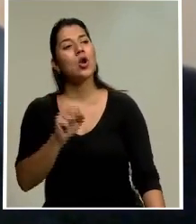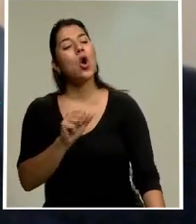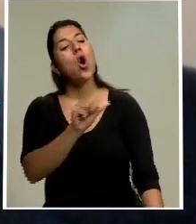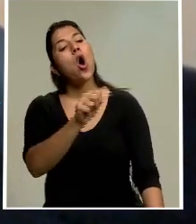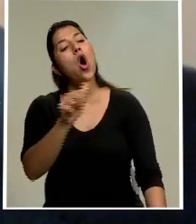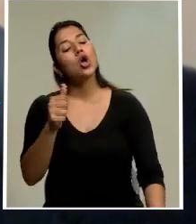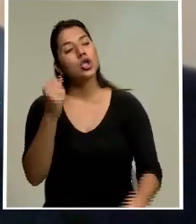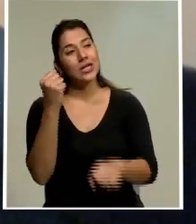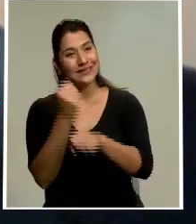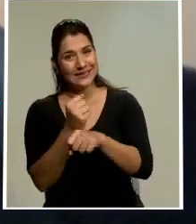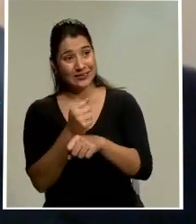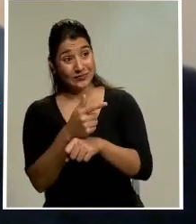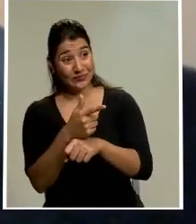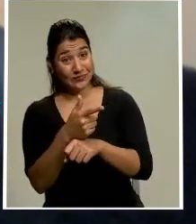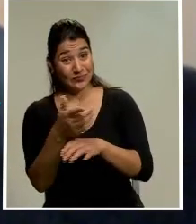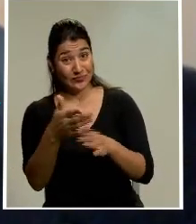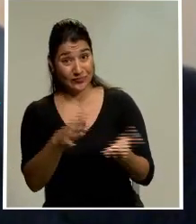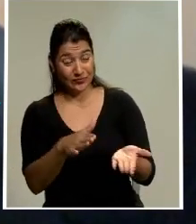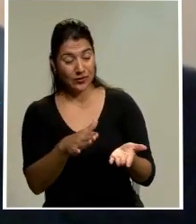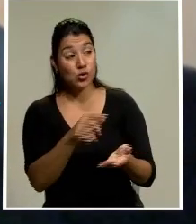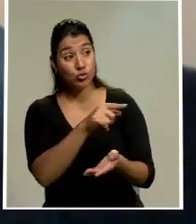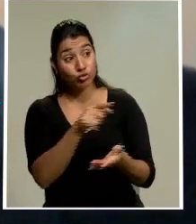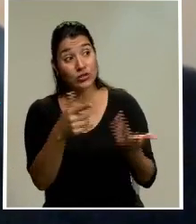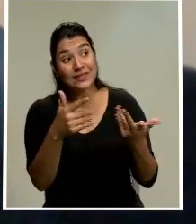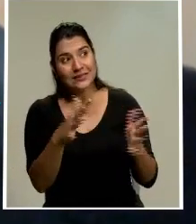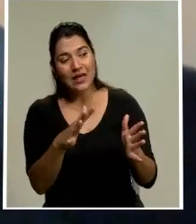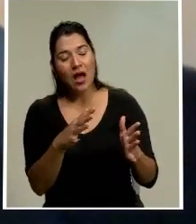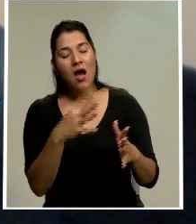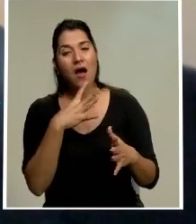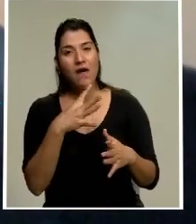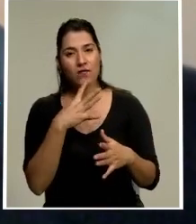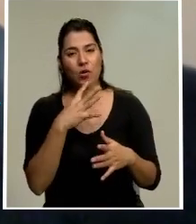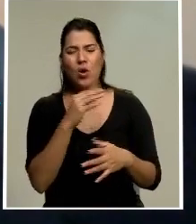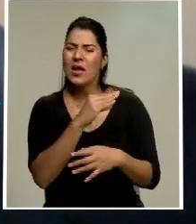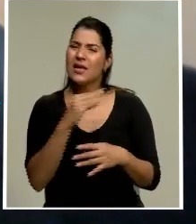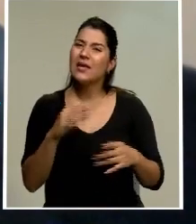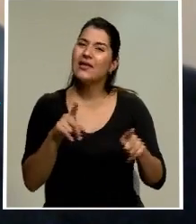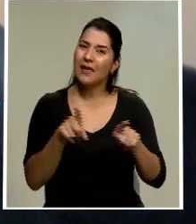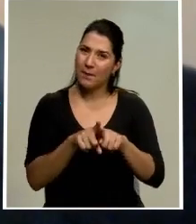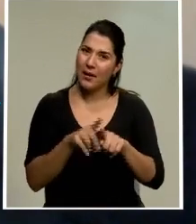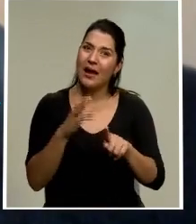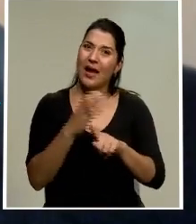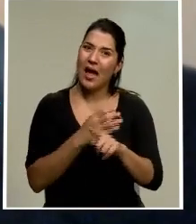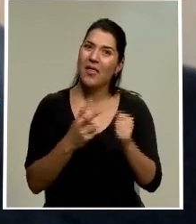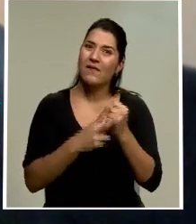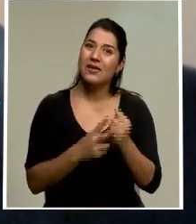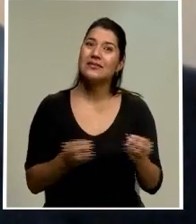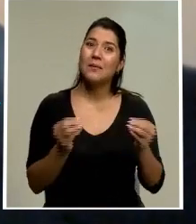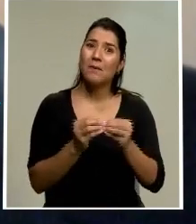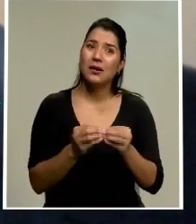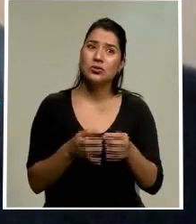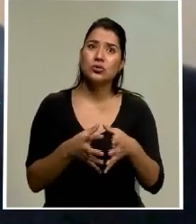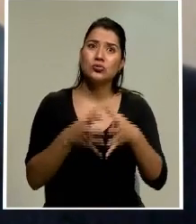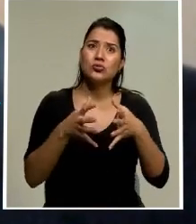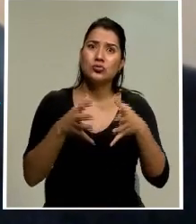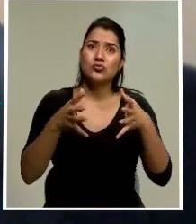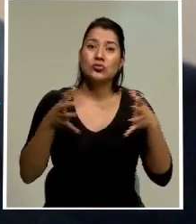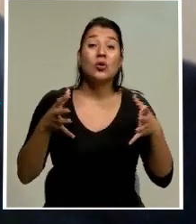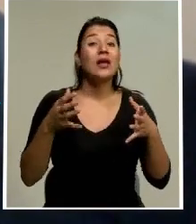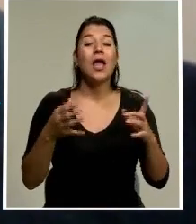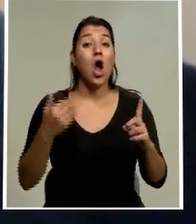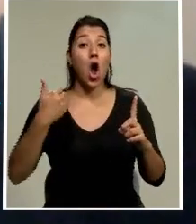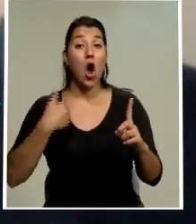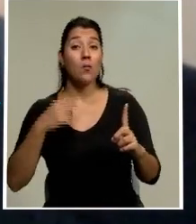nombró recién al pasar y que lamentablemente también aumenta, y son los feminicidios. Es decir,